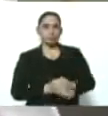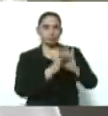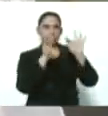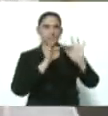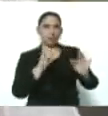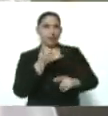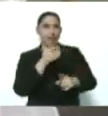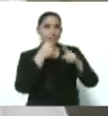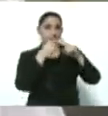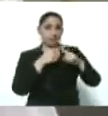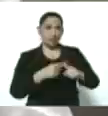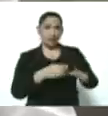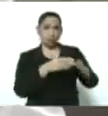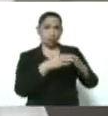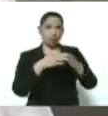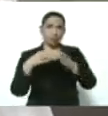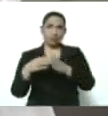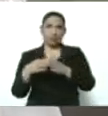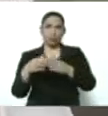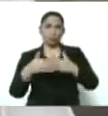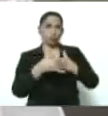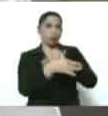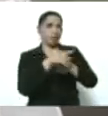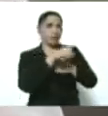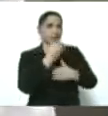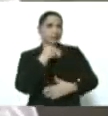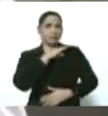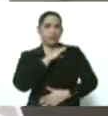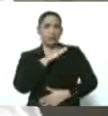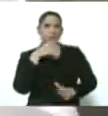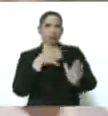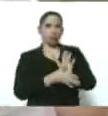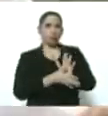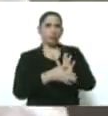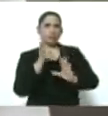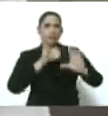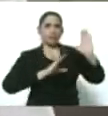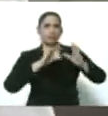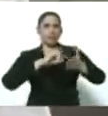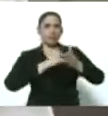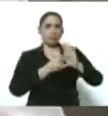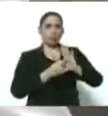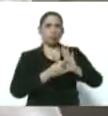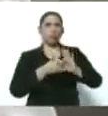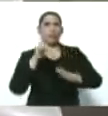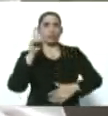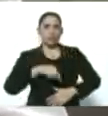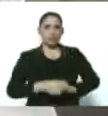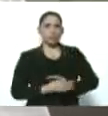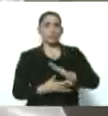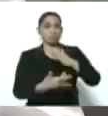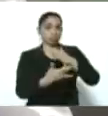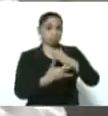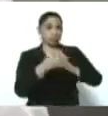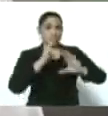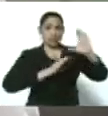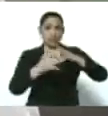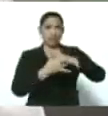saldo organizativo durante esta epidemia en términos de ciencia y tecnología. El Ministerio de Salud y el Ministerio de Ciencia y